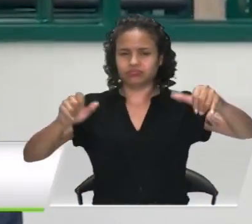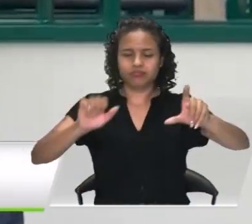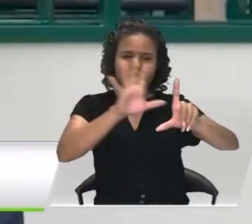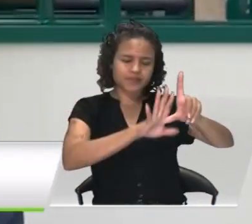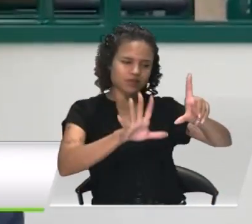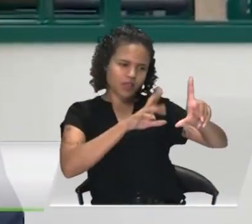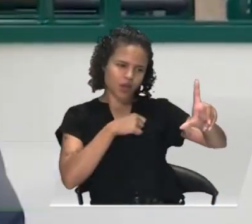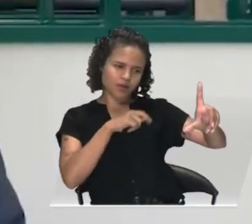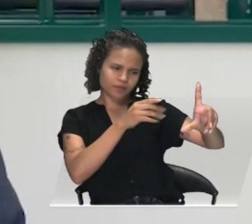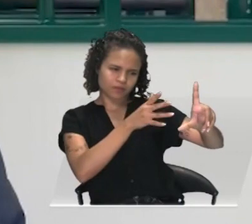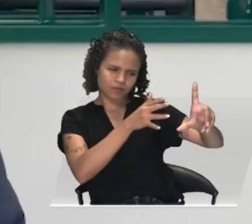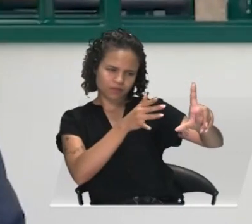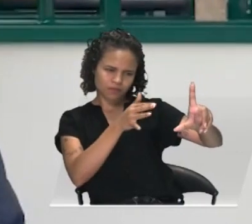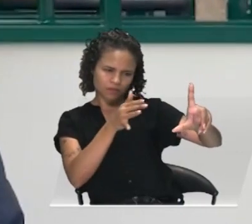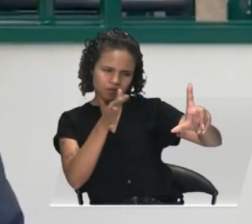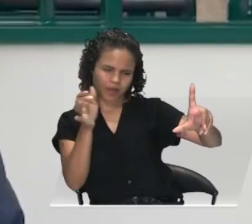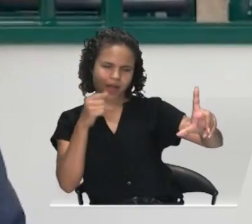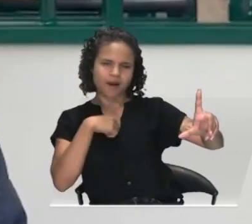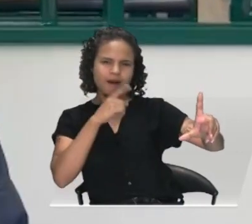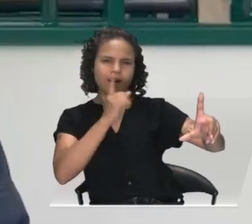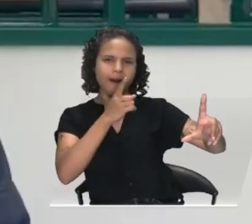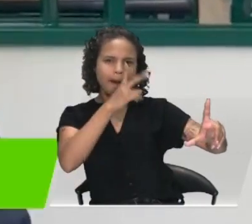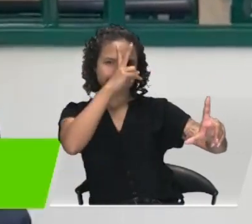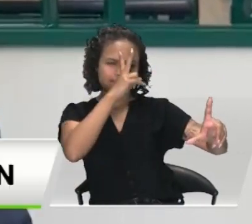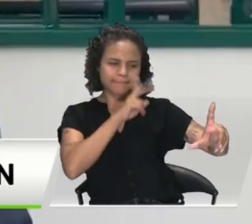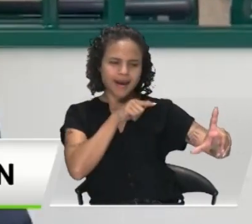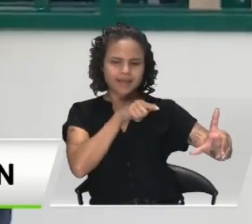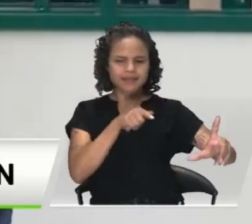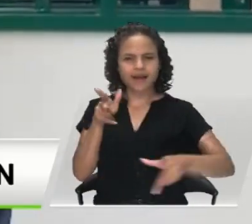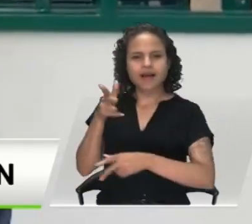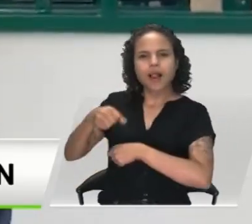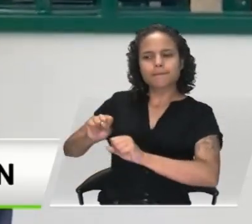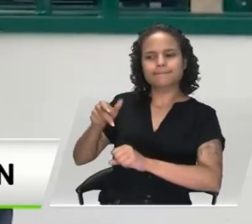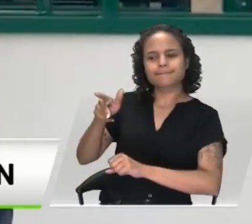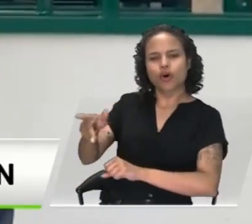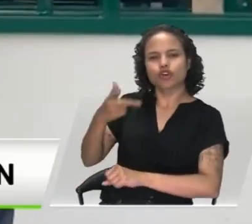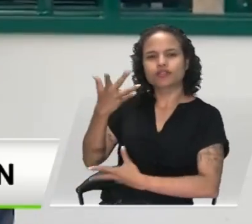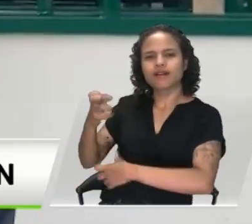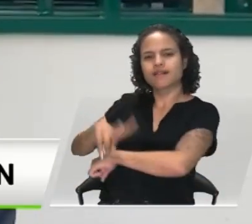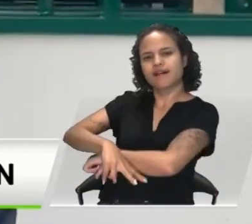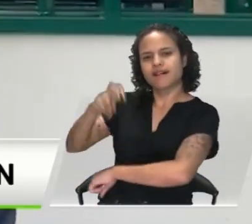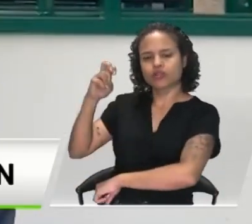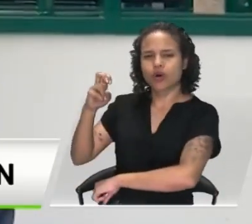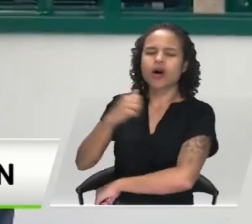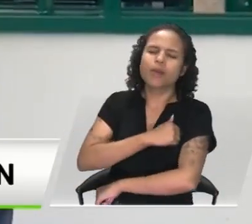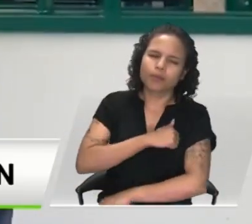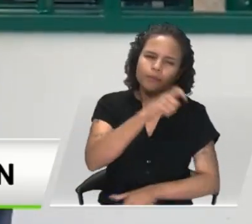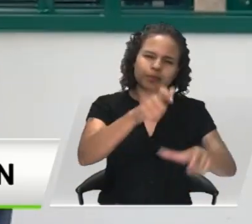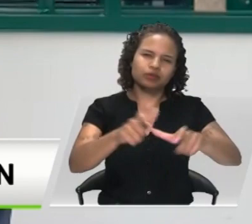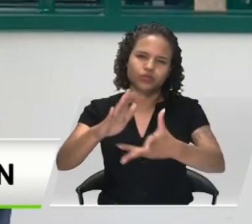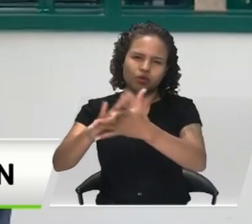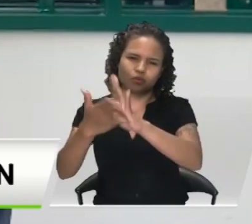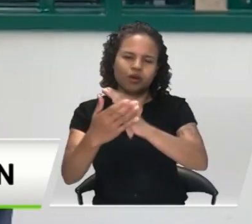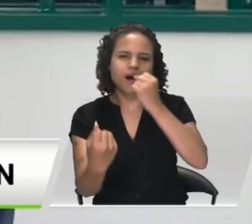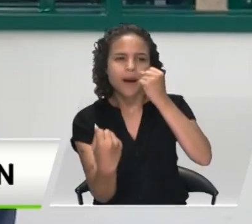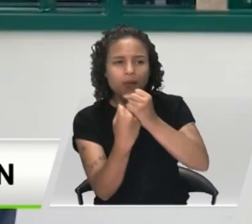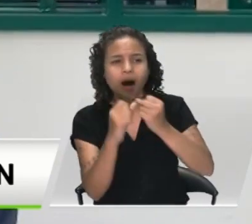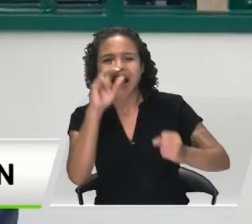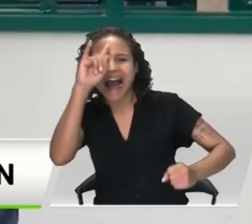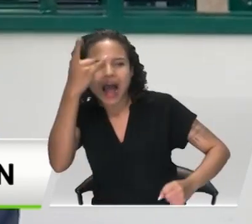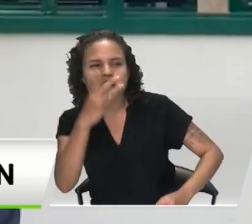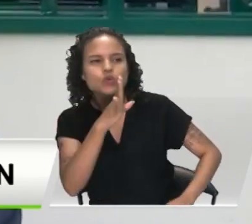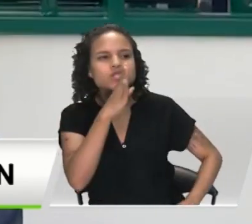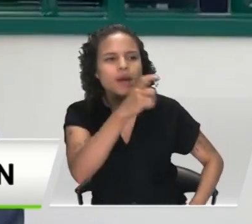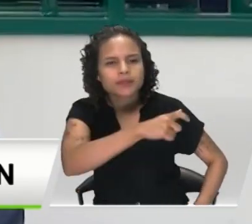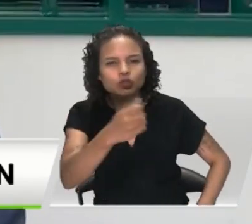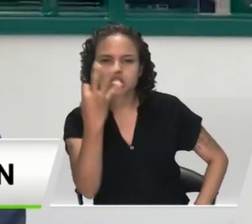sector, apuntan a un posible hurto en contra de la víctima. Pedimos el apoyo de la comunidad que tenga información sobre